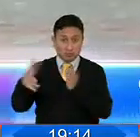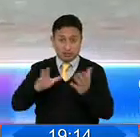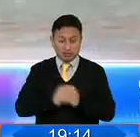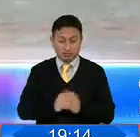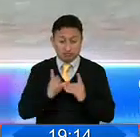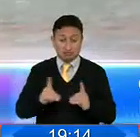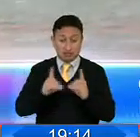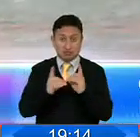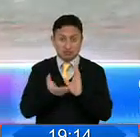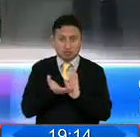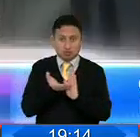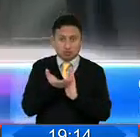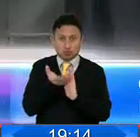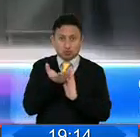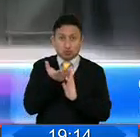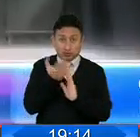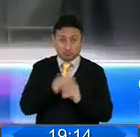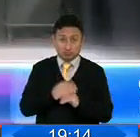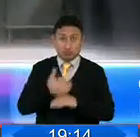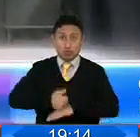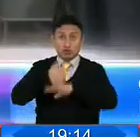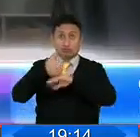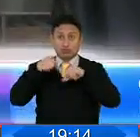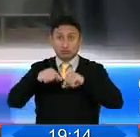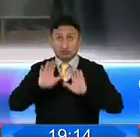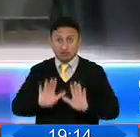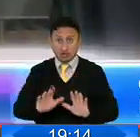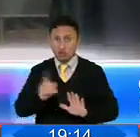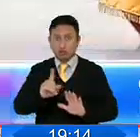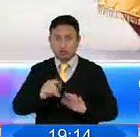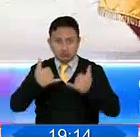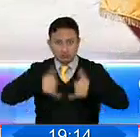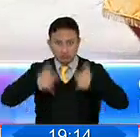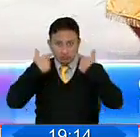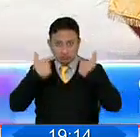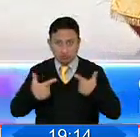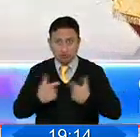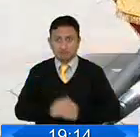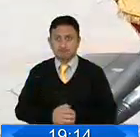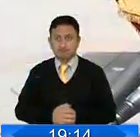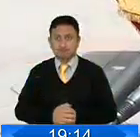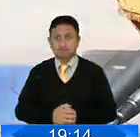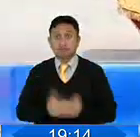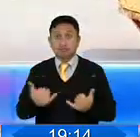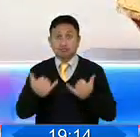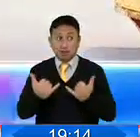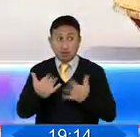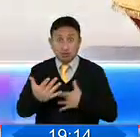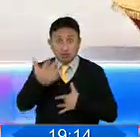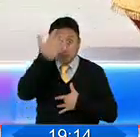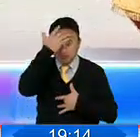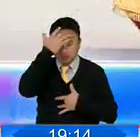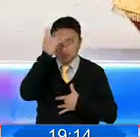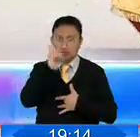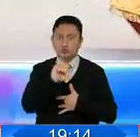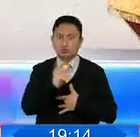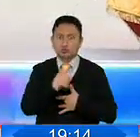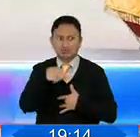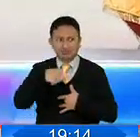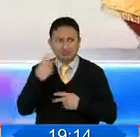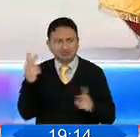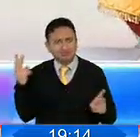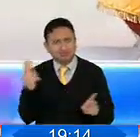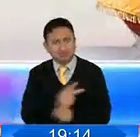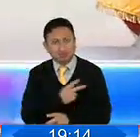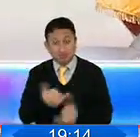en aumento y las autoridades sugieren no bajar la guardia. Que este es el peor momento para contagiarse, que tenemos que tener